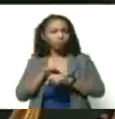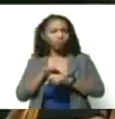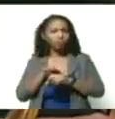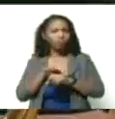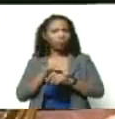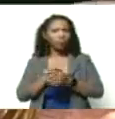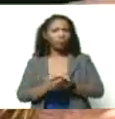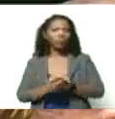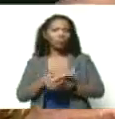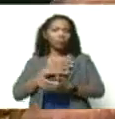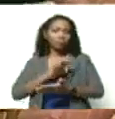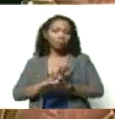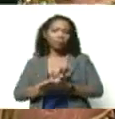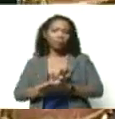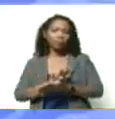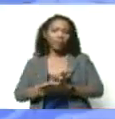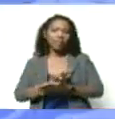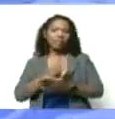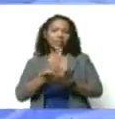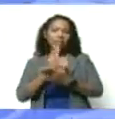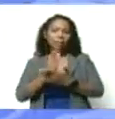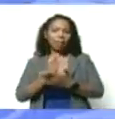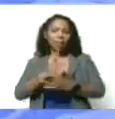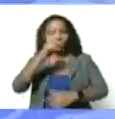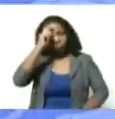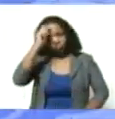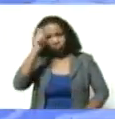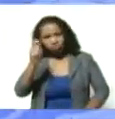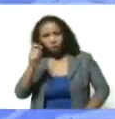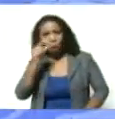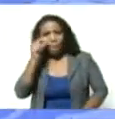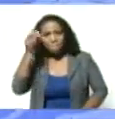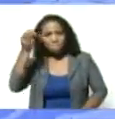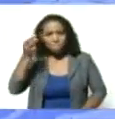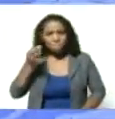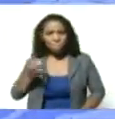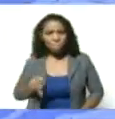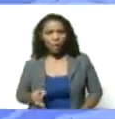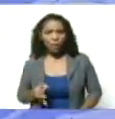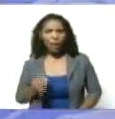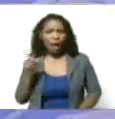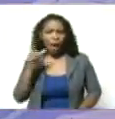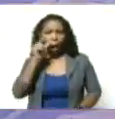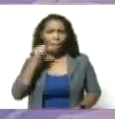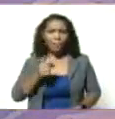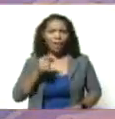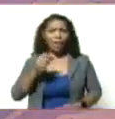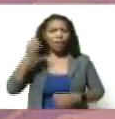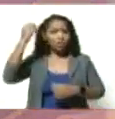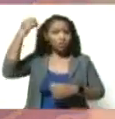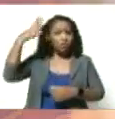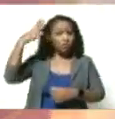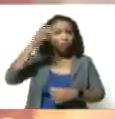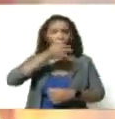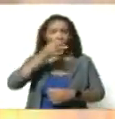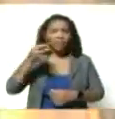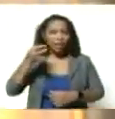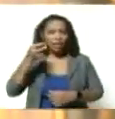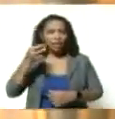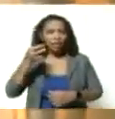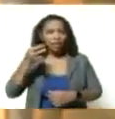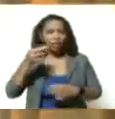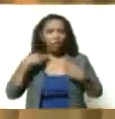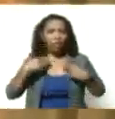afable, pero sobre todo caballero y fuente de inspiración, hombre de luces, extraordinario ser